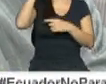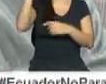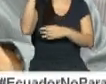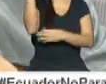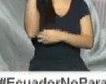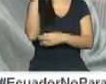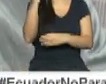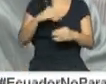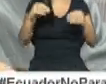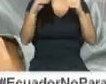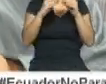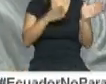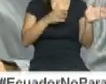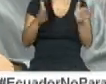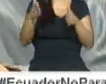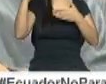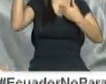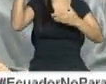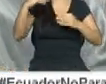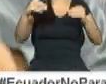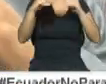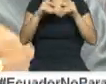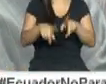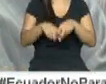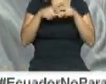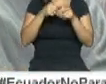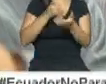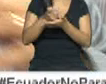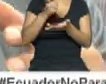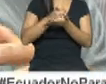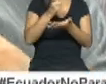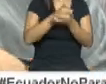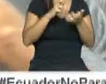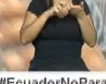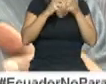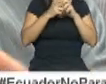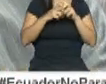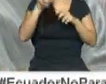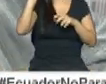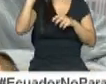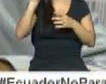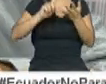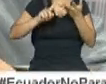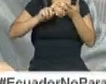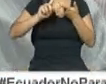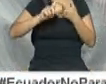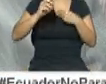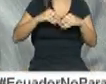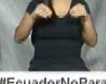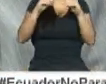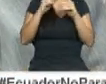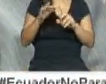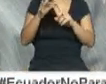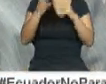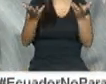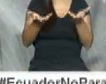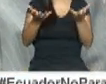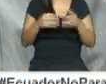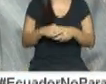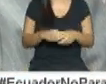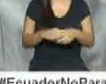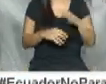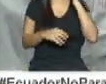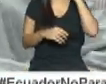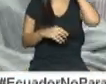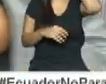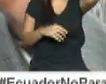convertidos en políticos que empezaron a meter cizaña en varios, temas y especialmente en este tema del ISBA, ¿no?